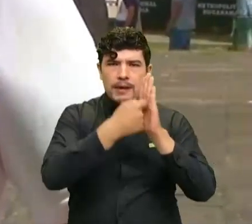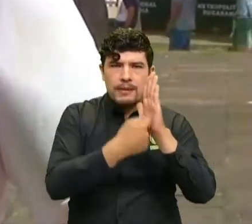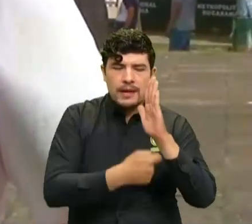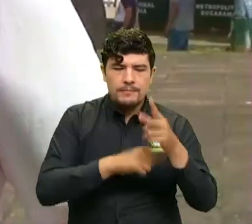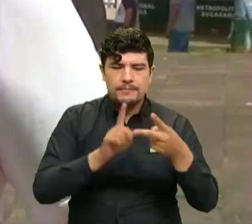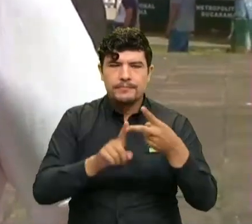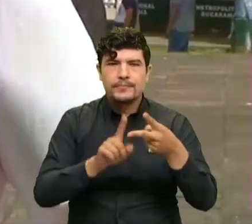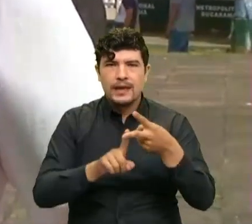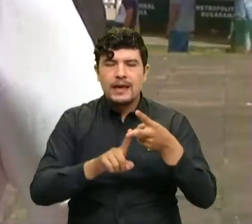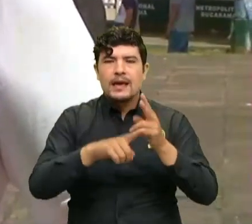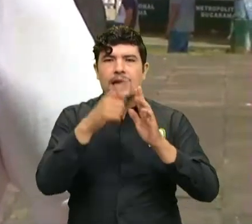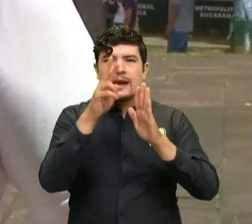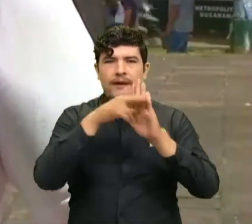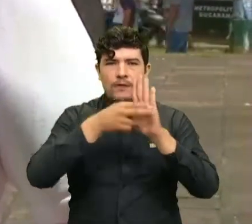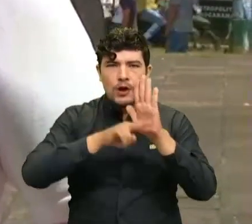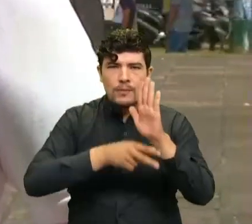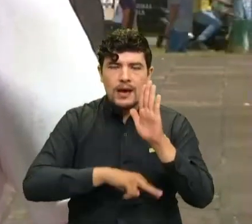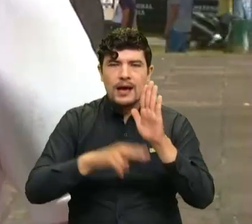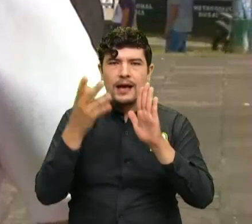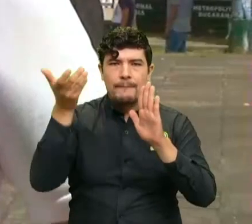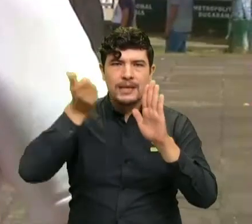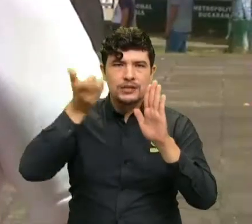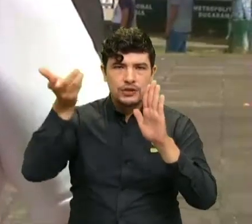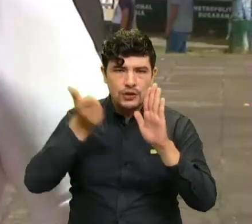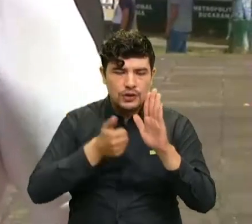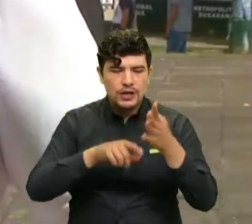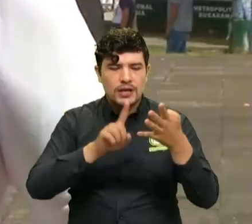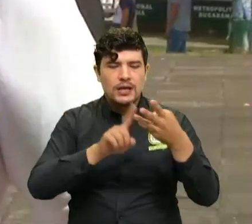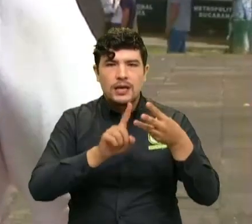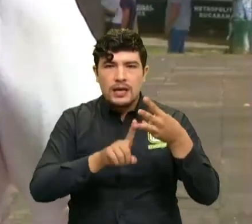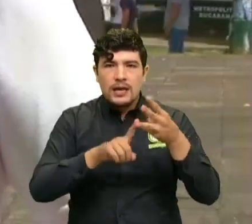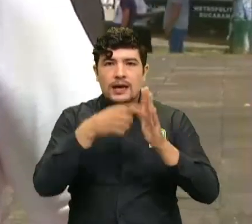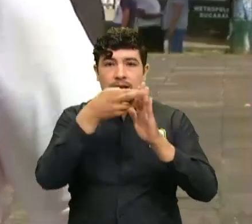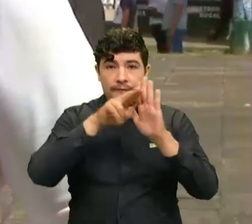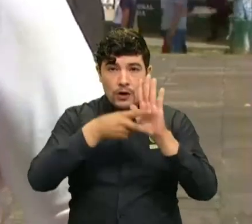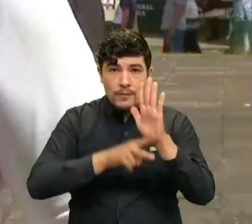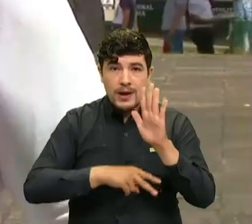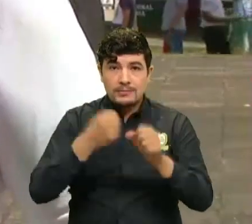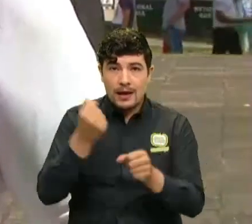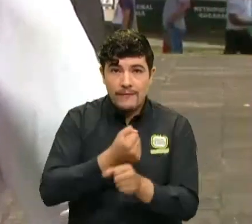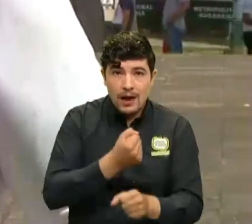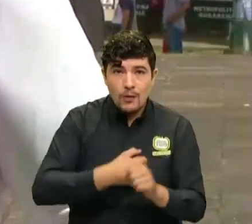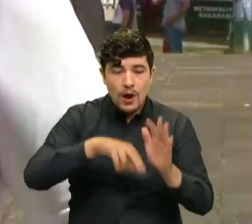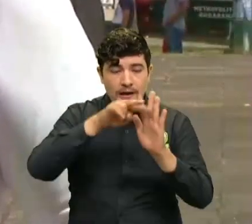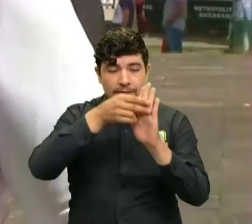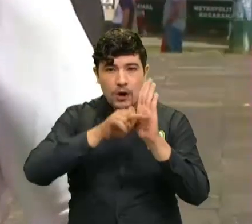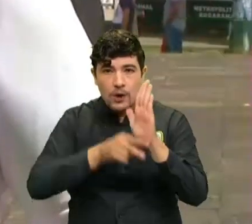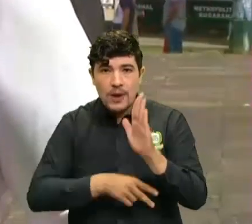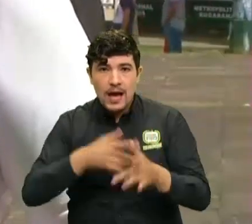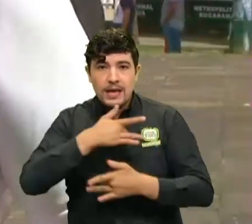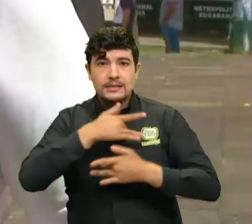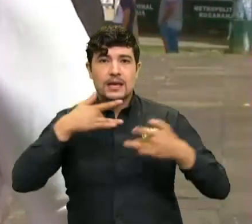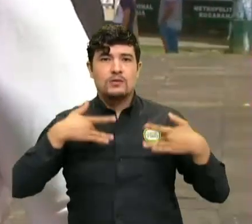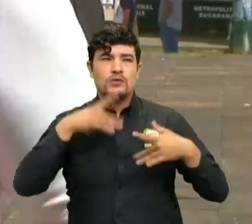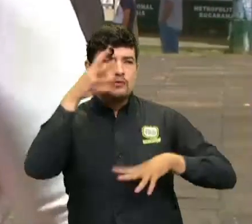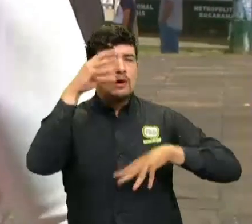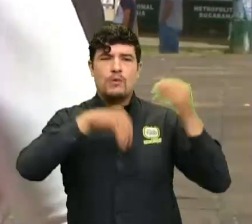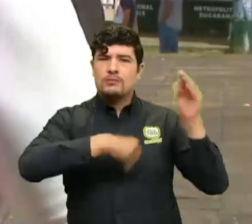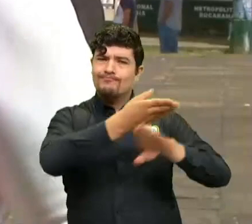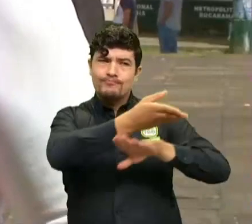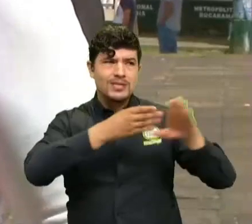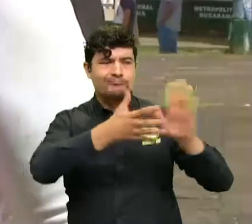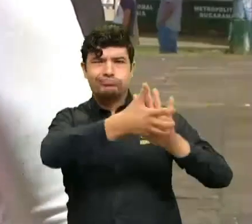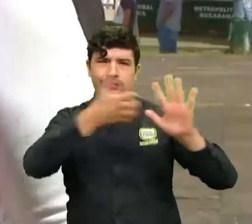la reforma pensional, prestacional, laboral y en el tema de salud que el gobierno nacional viene impulsando. Y